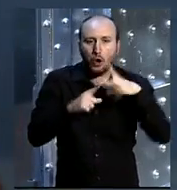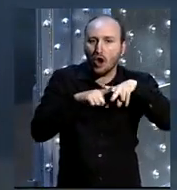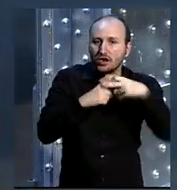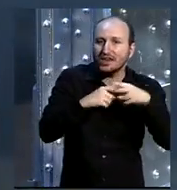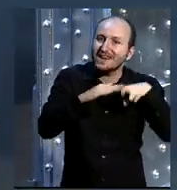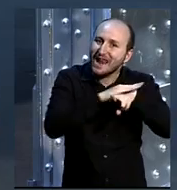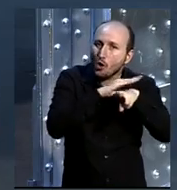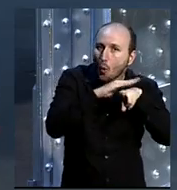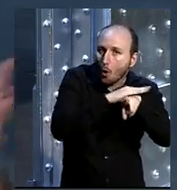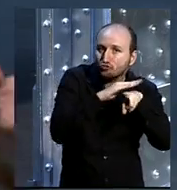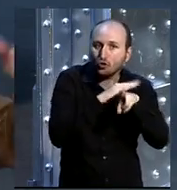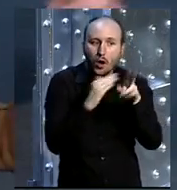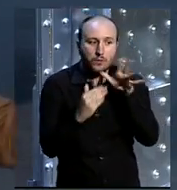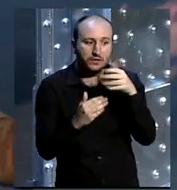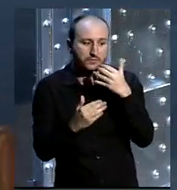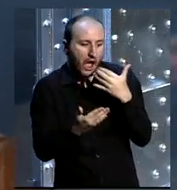plantear pues una